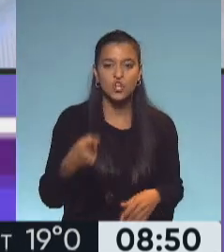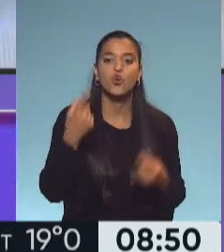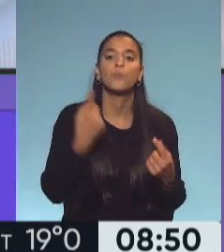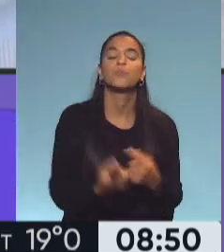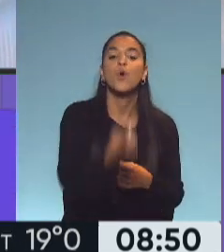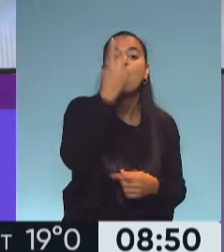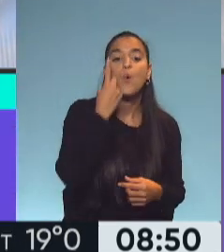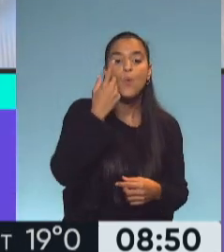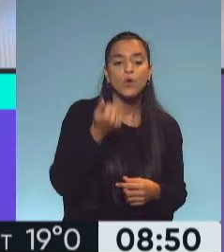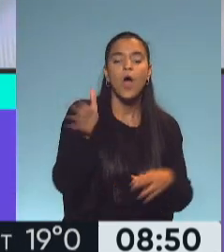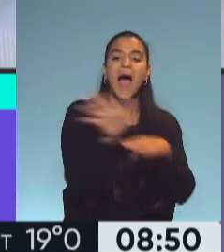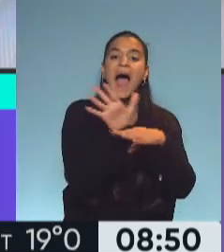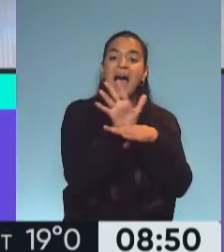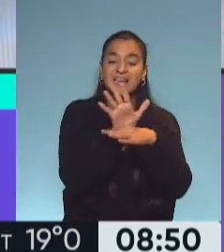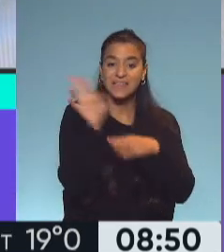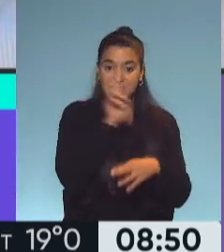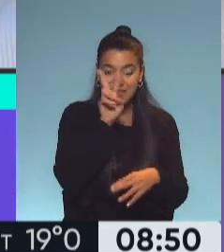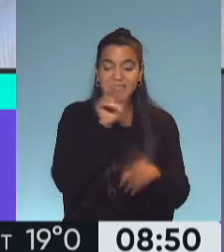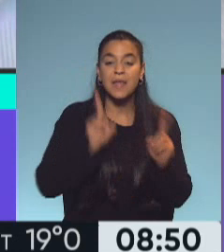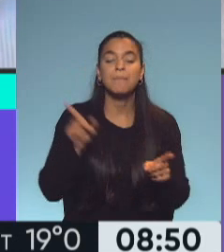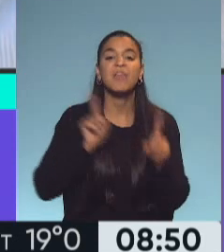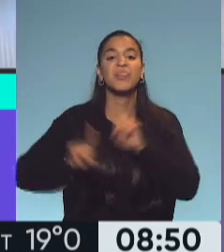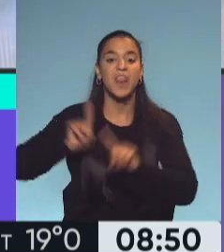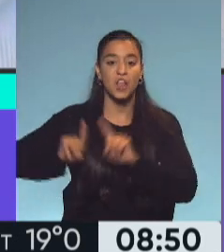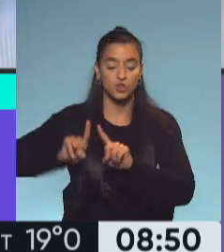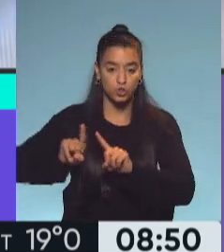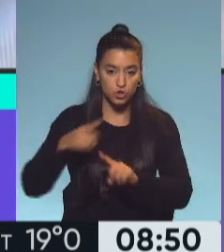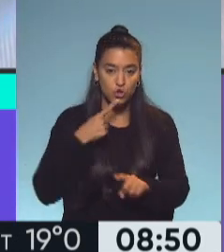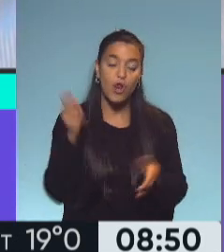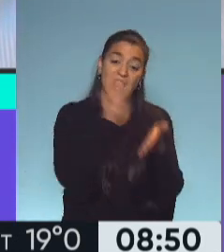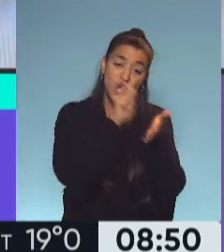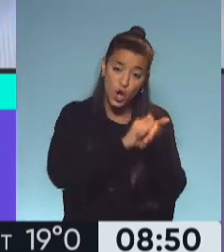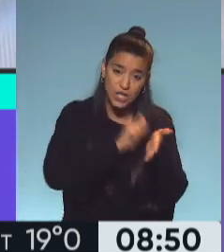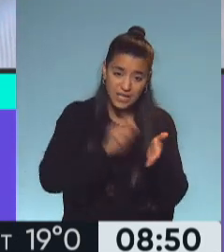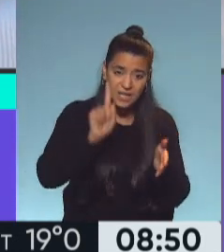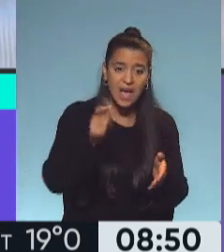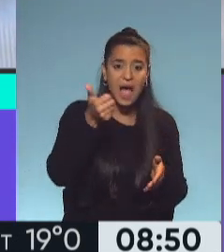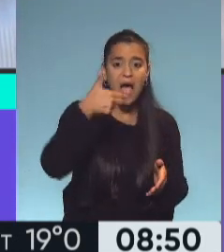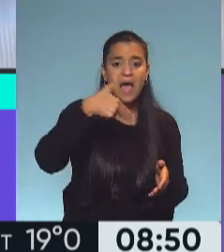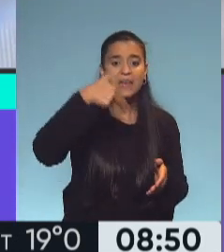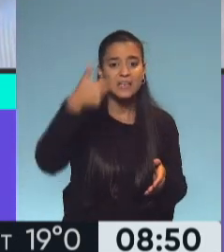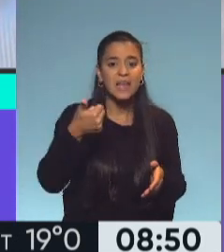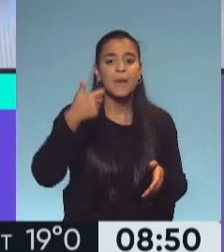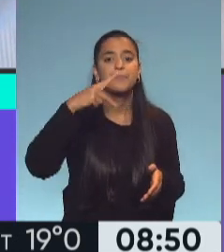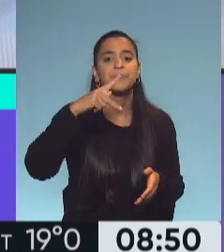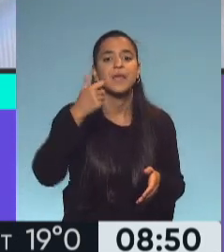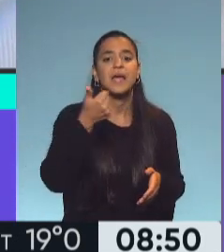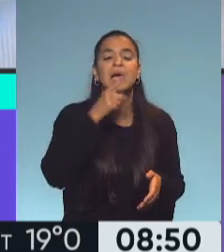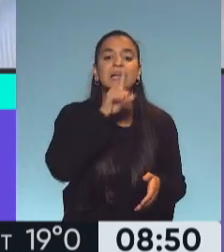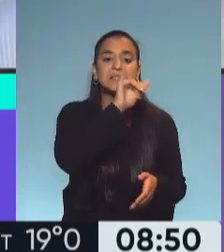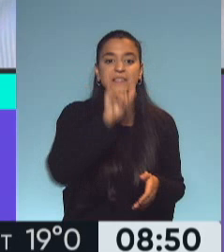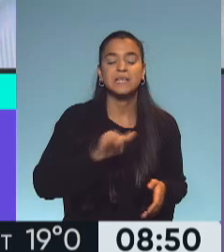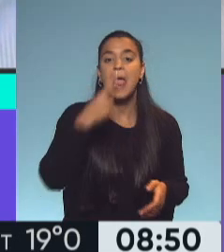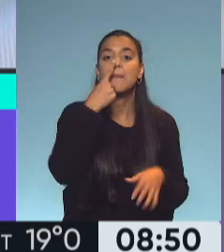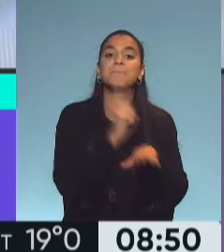de la mano de la actriz y directora además, y guionista también, Ana Katz, que con su sexta película, El perro